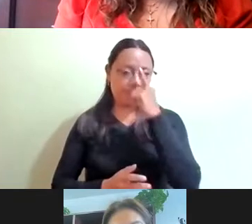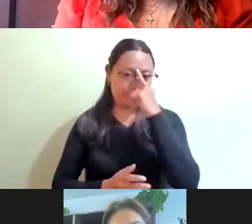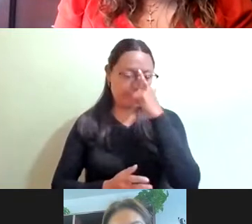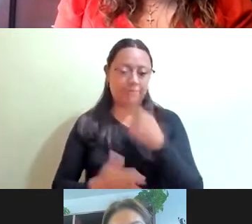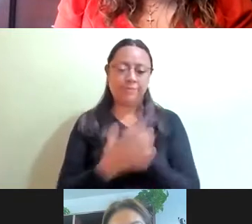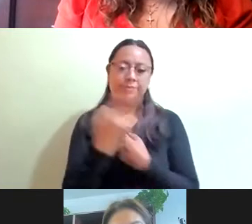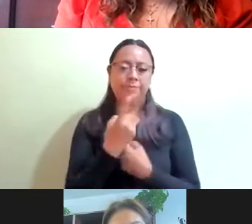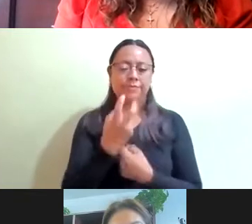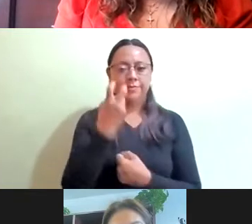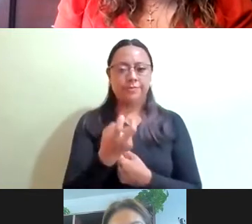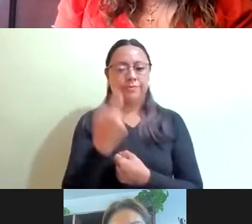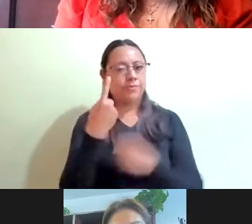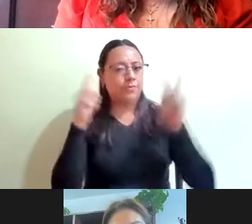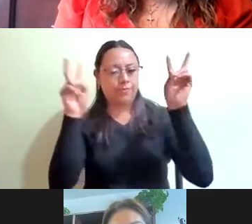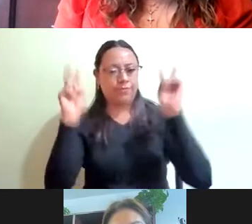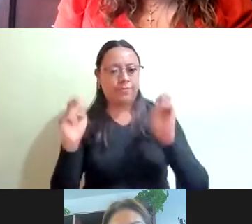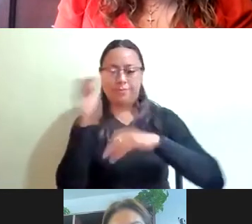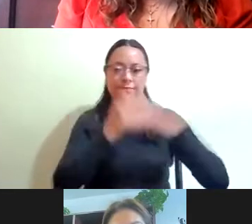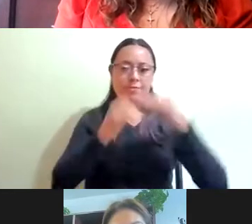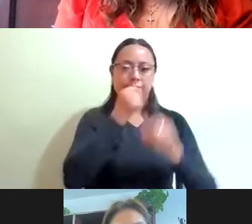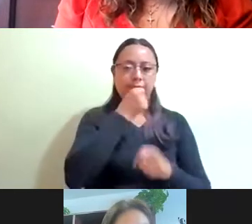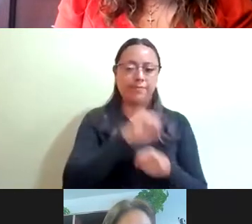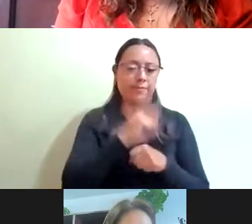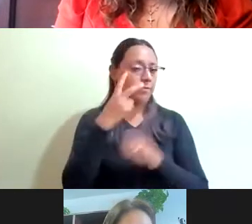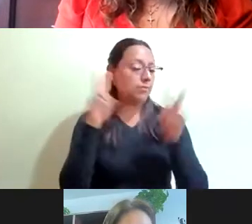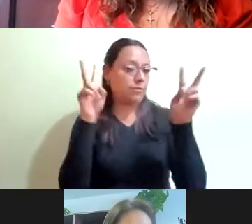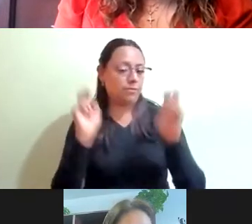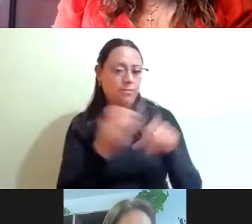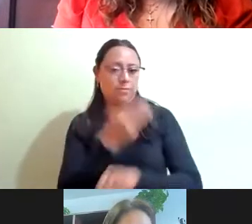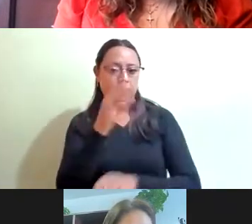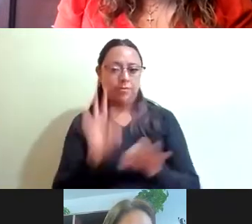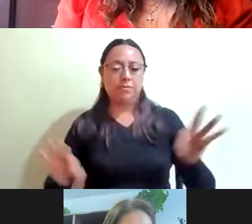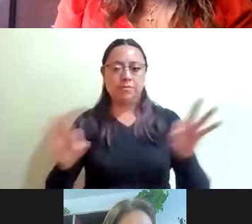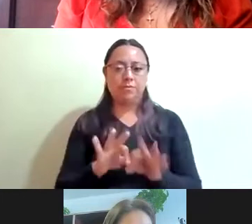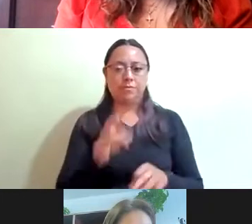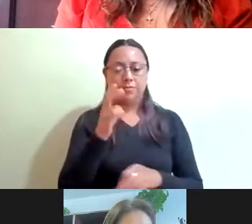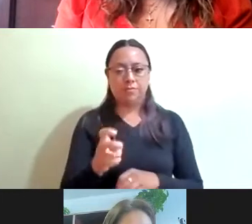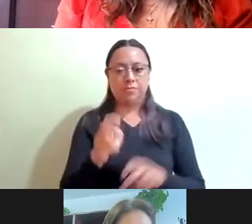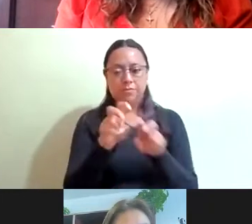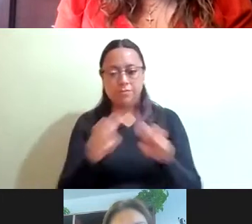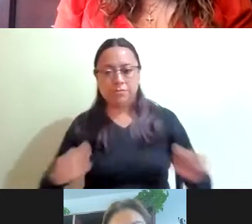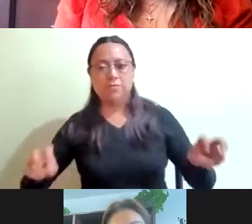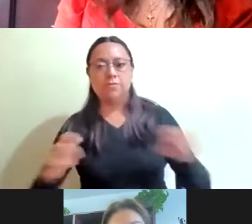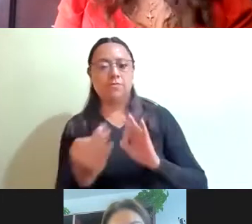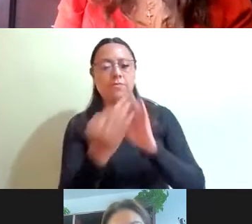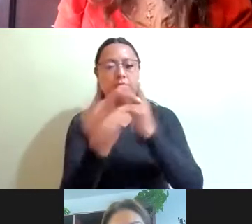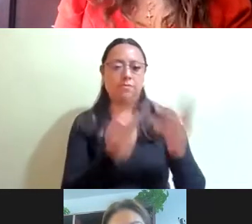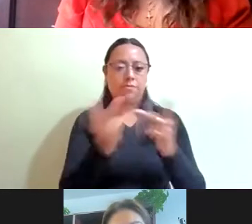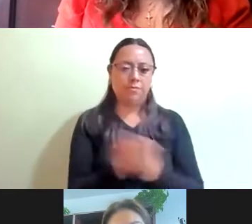la Secretaría así del Gobierno, que es un tema transversal y que por eso va al Pleno. Nosotros estamos pidiendo exactamente lo mismo,